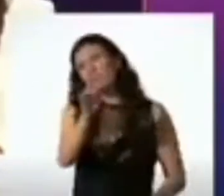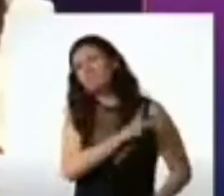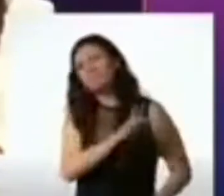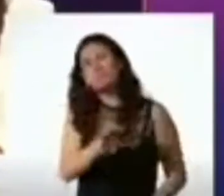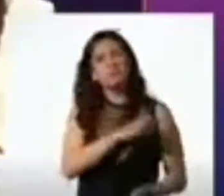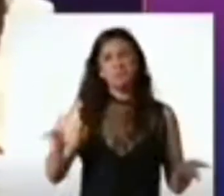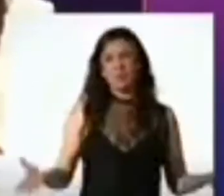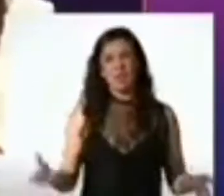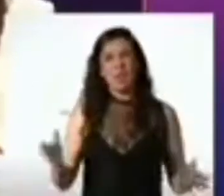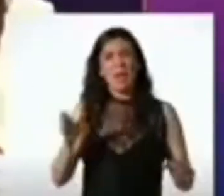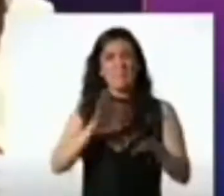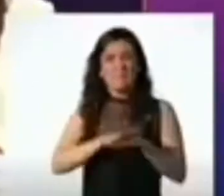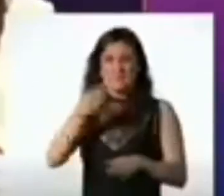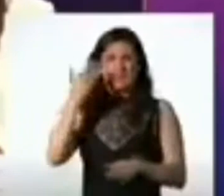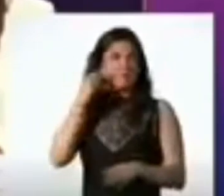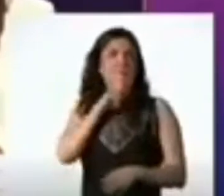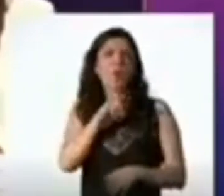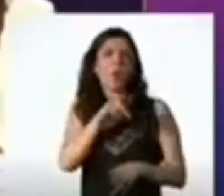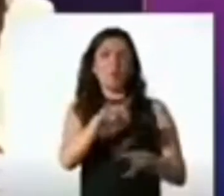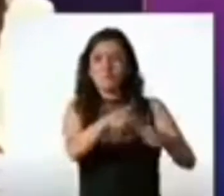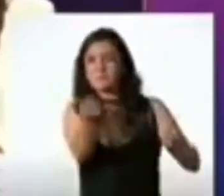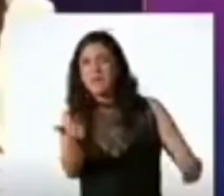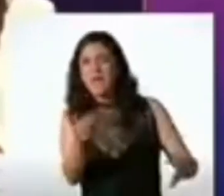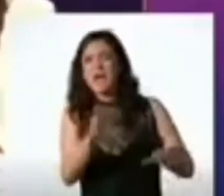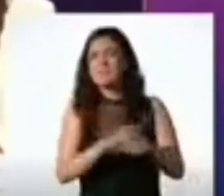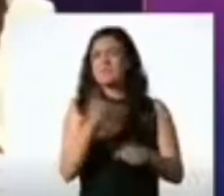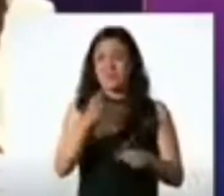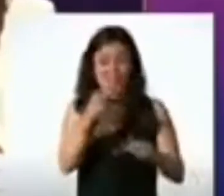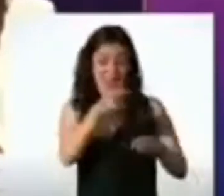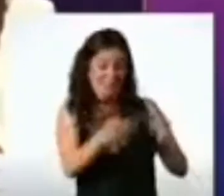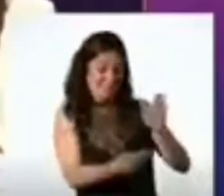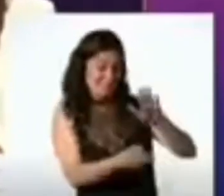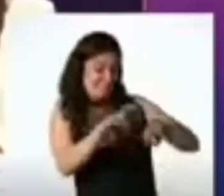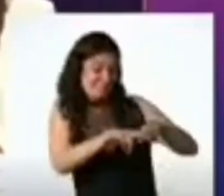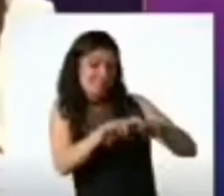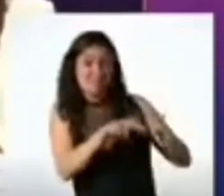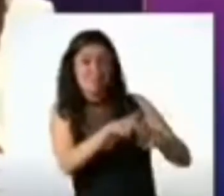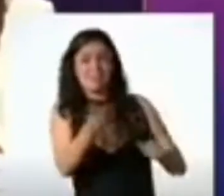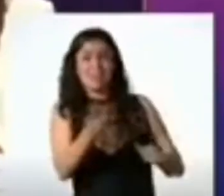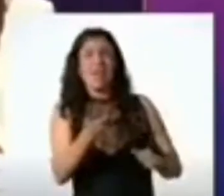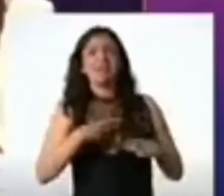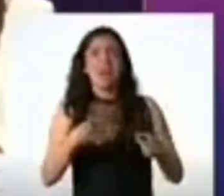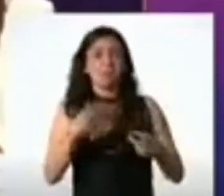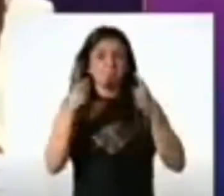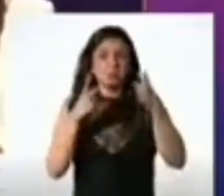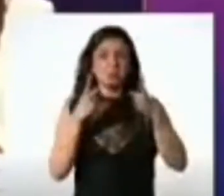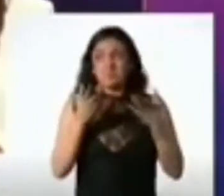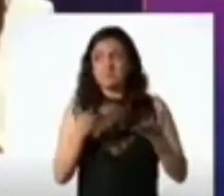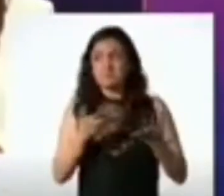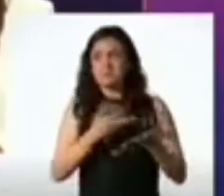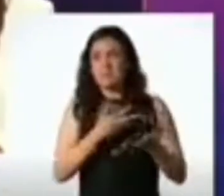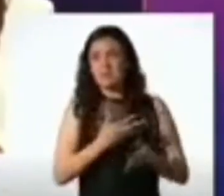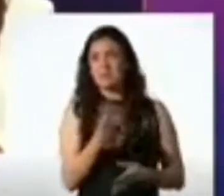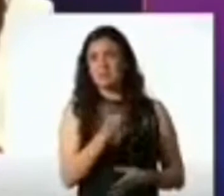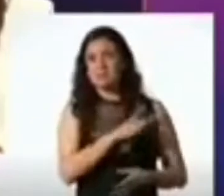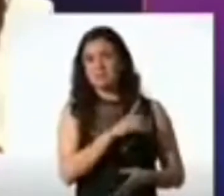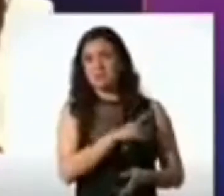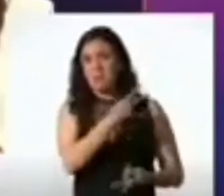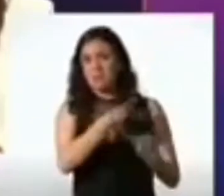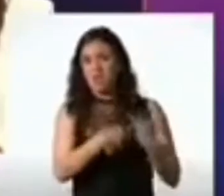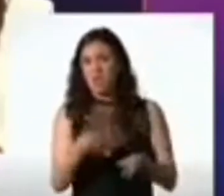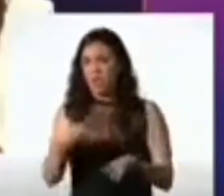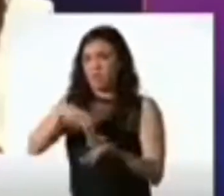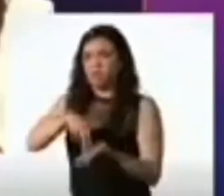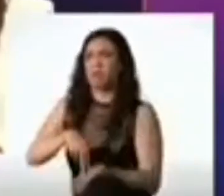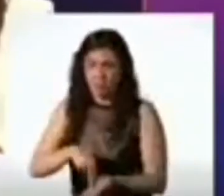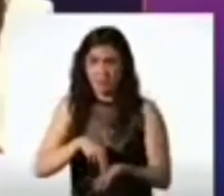era más elocuente la silla vacía, porque al menos la silla vacía nos dejaba la duda de si tenías miedo de dar la cara, de dar una